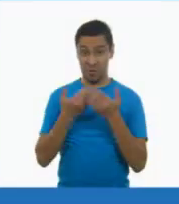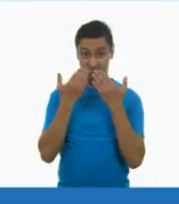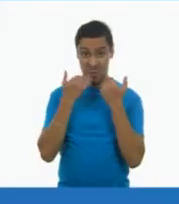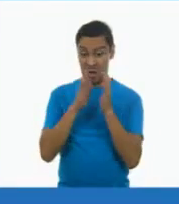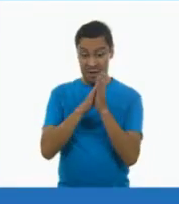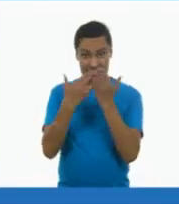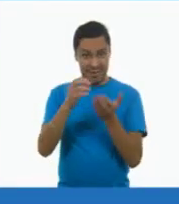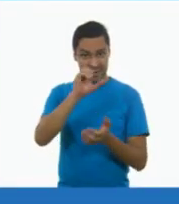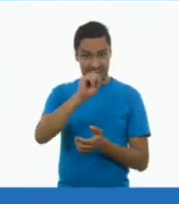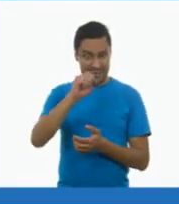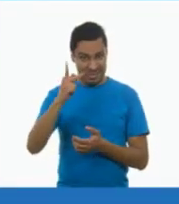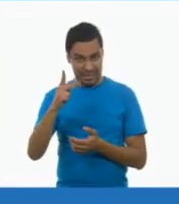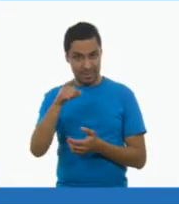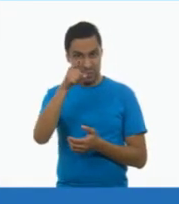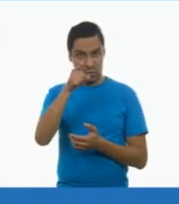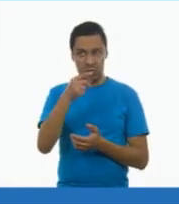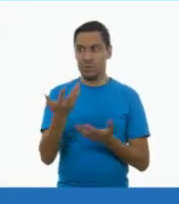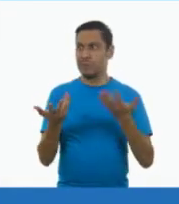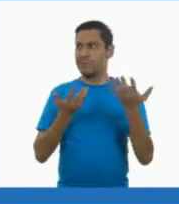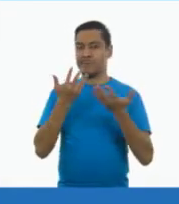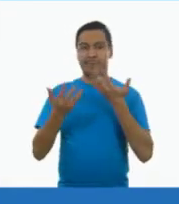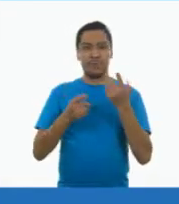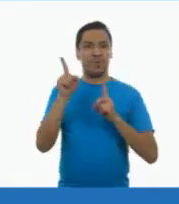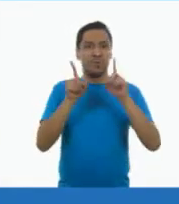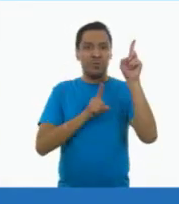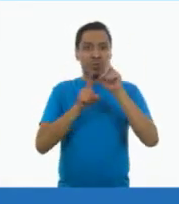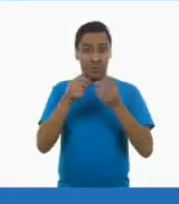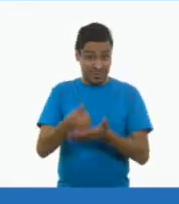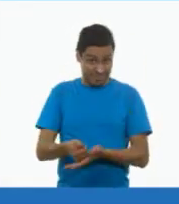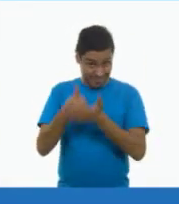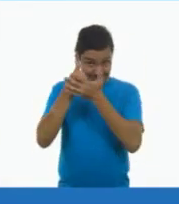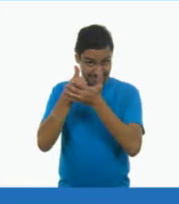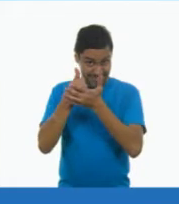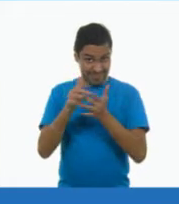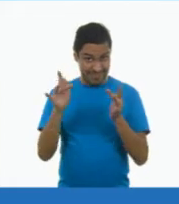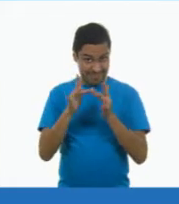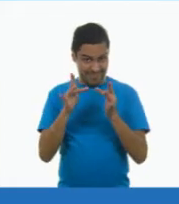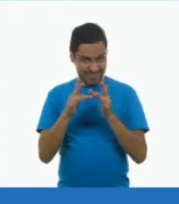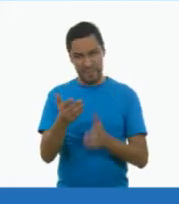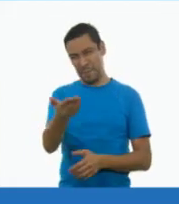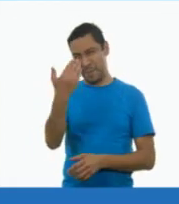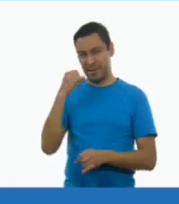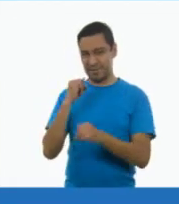Si necesitas ayuda para resolver tus dudas, contáctanos.